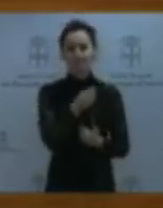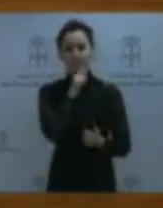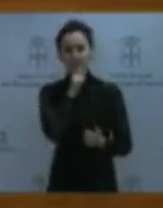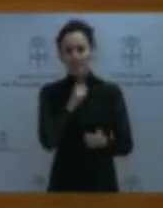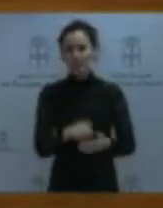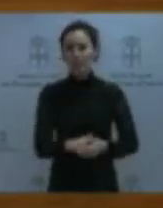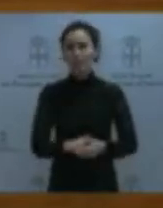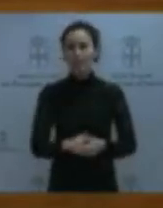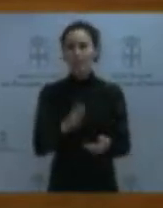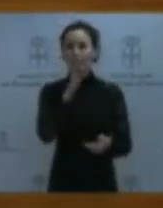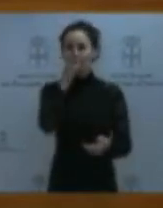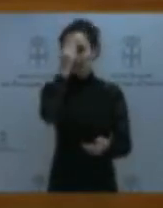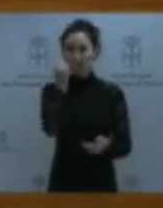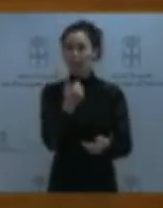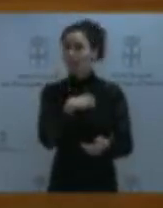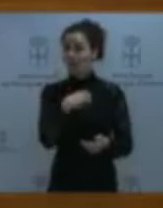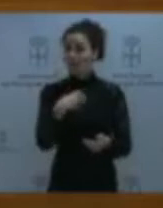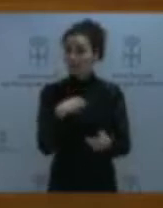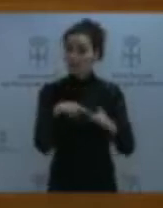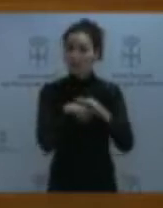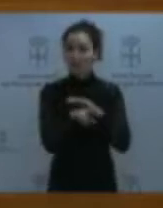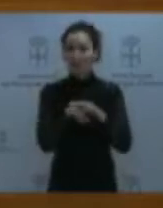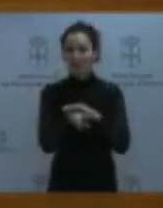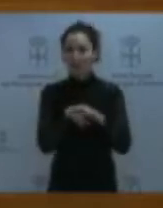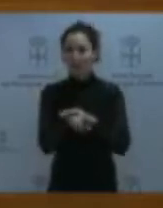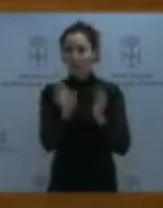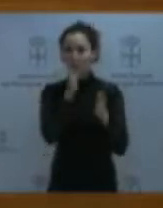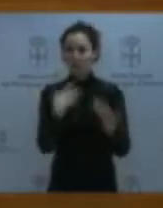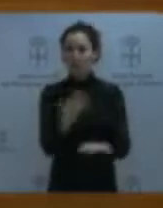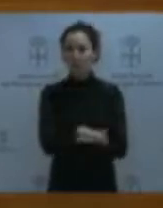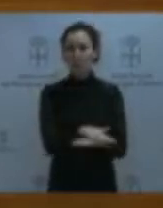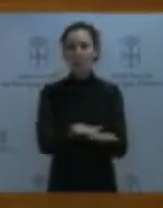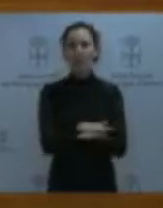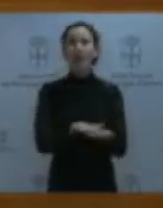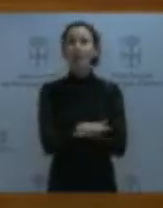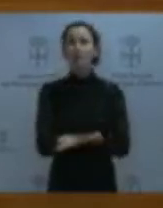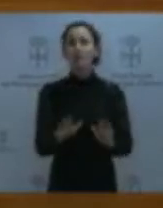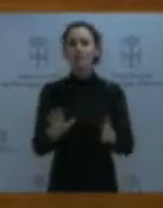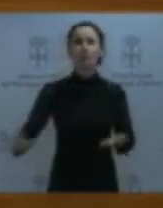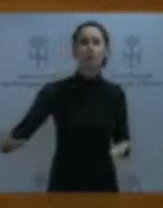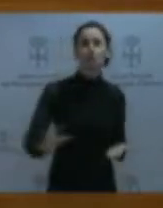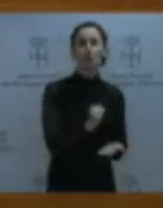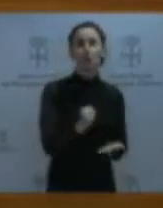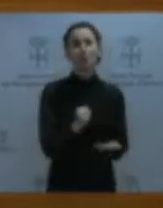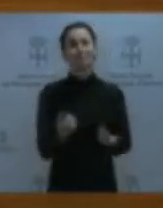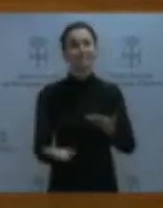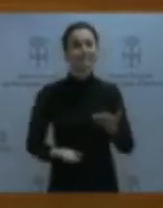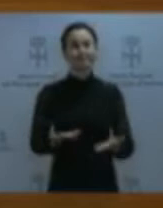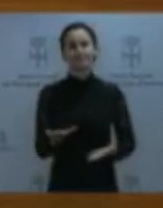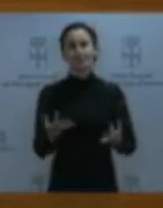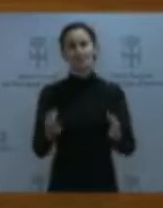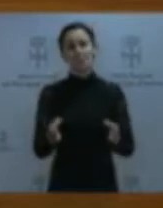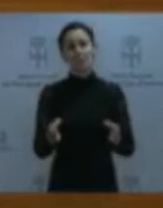olvide de la cantidad de recursos que estamos hablando. Pero bueno, todo esto exige una cierta